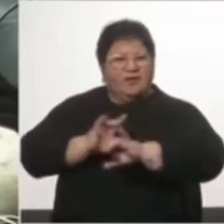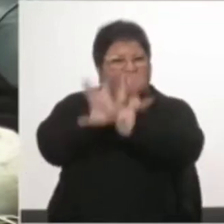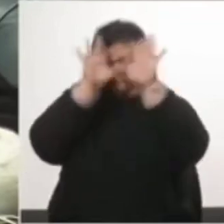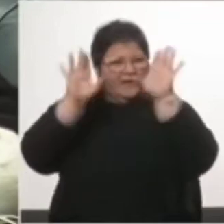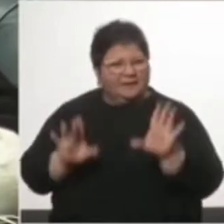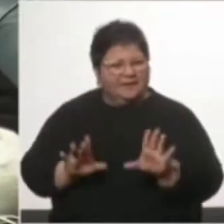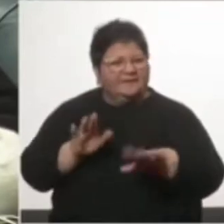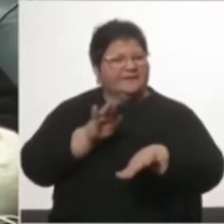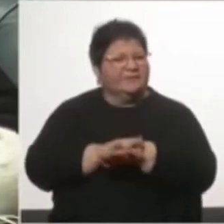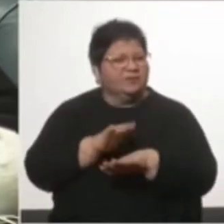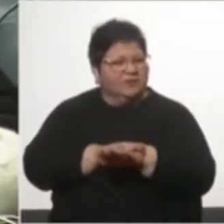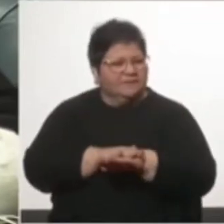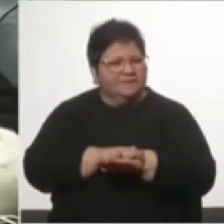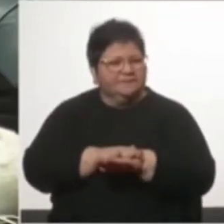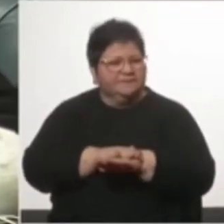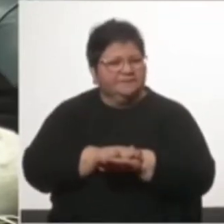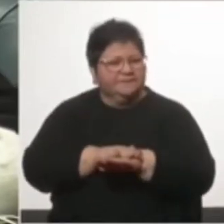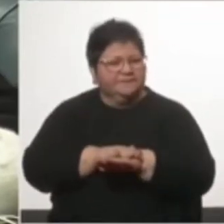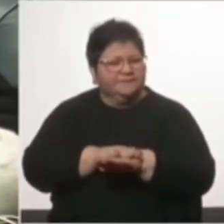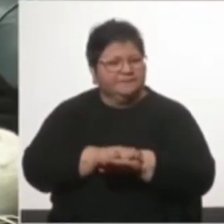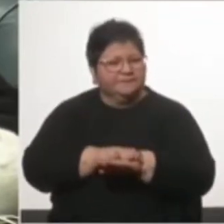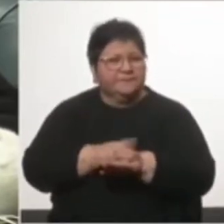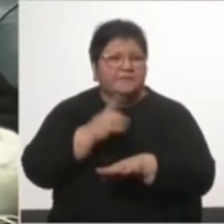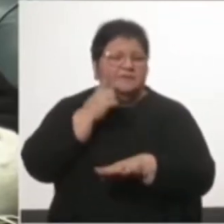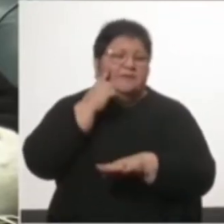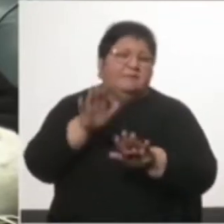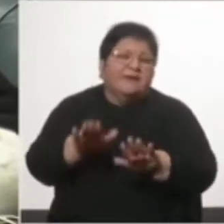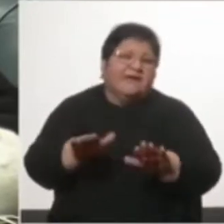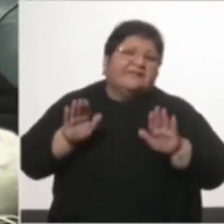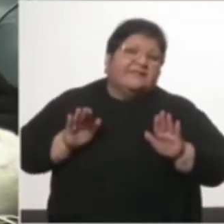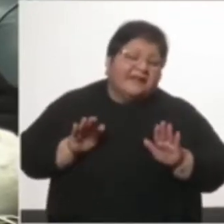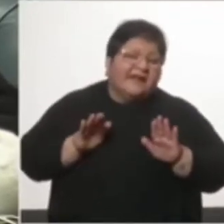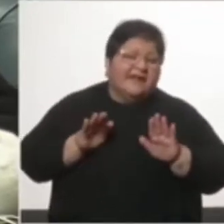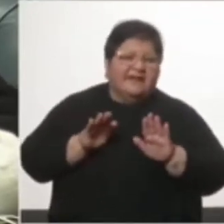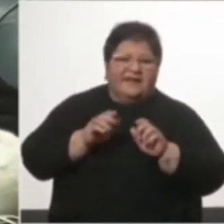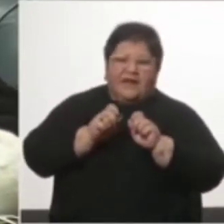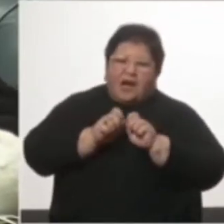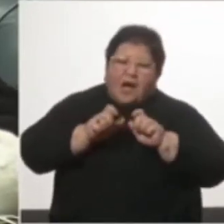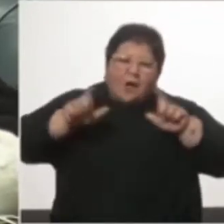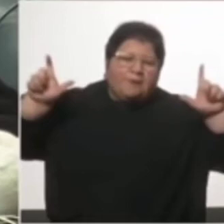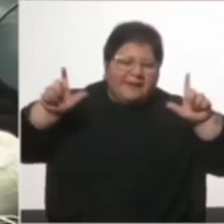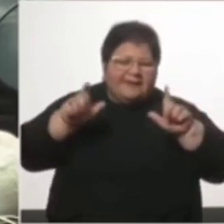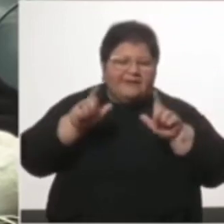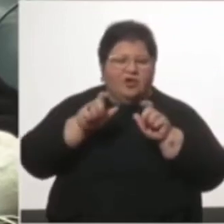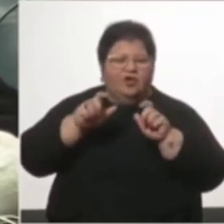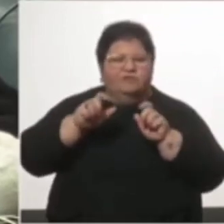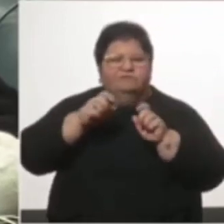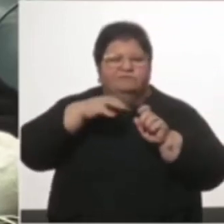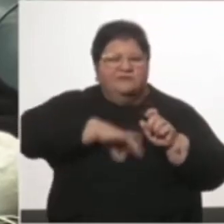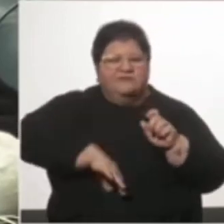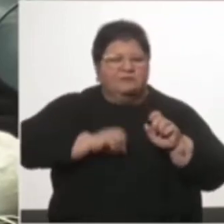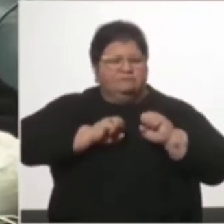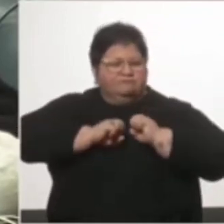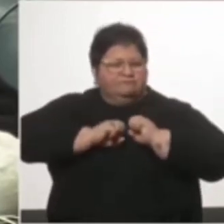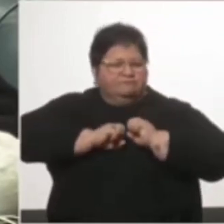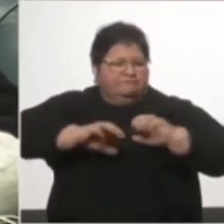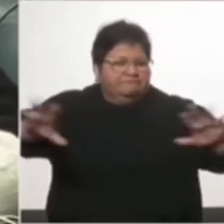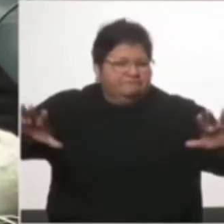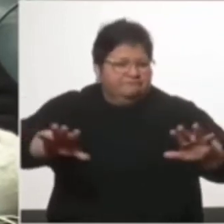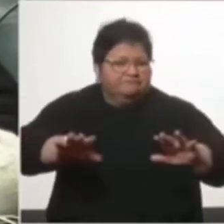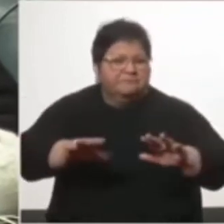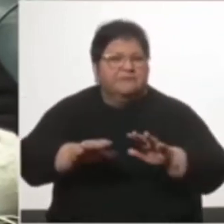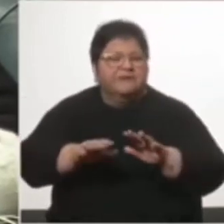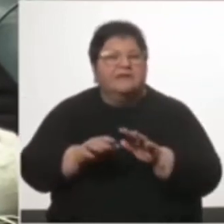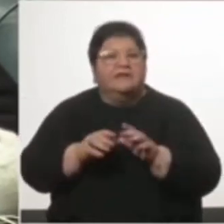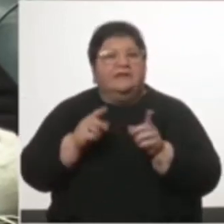y responsable, para evitar el aumento de los contagios del COVID-19, buscando un equilibrio